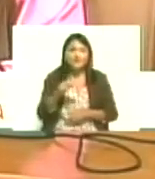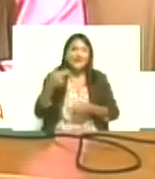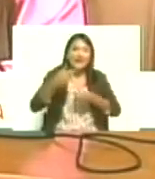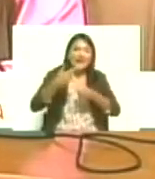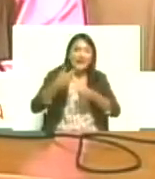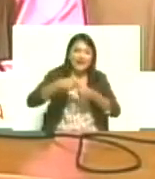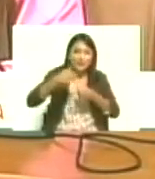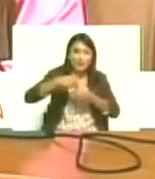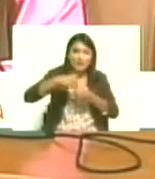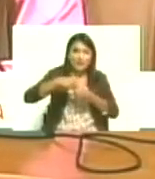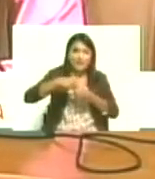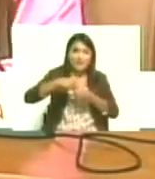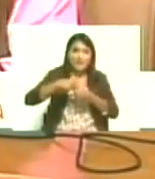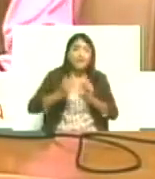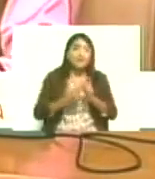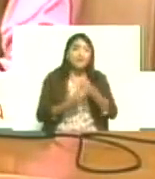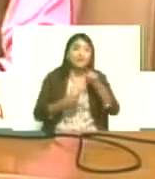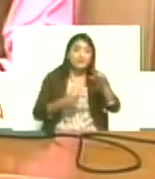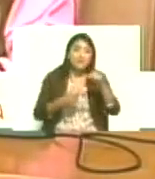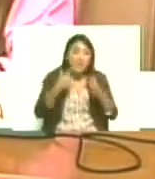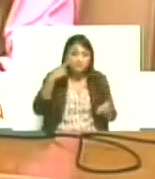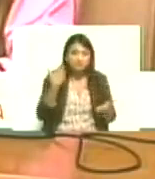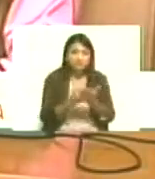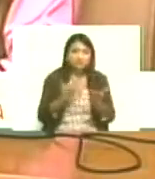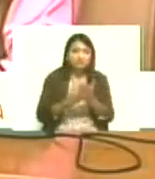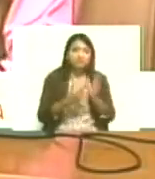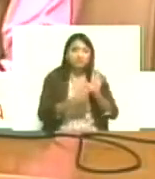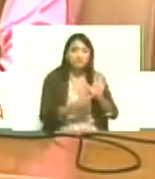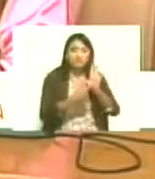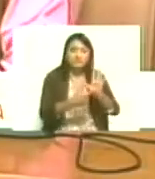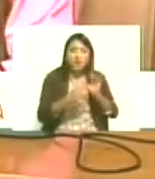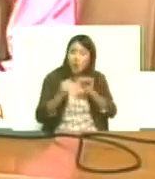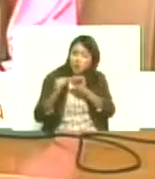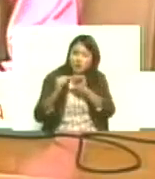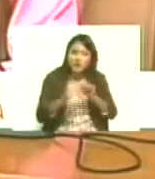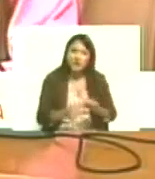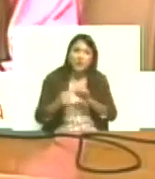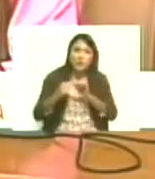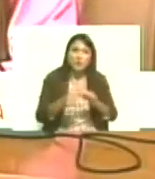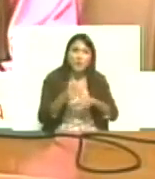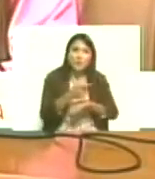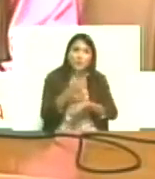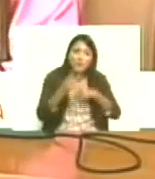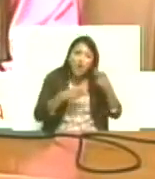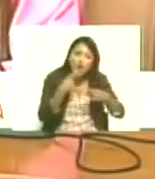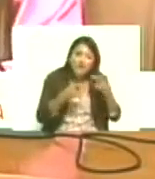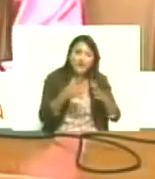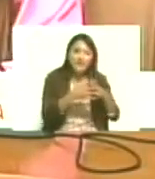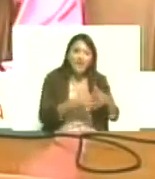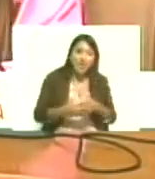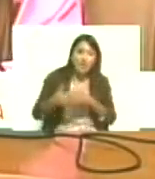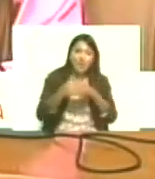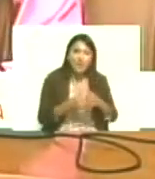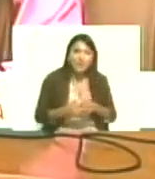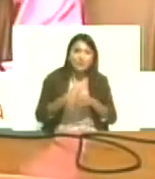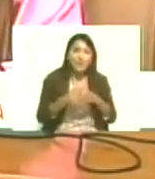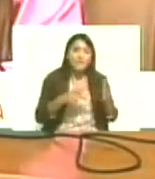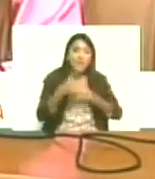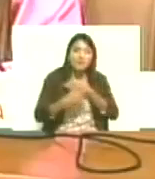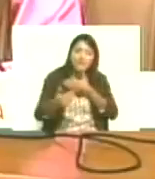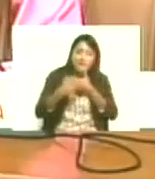de Guyana, quedando en evidencia la continuidad de la política imperial y sus planes de